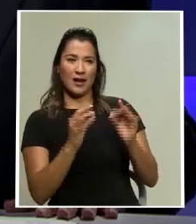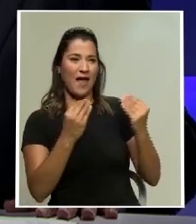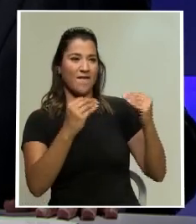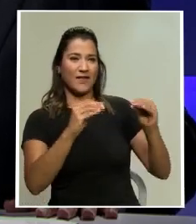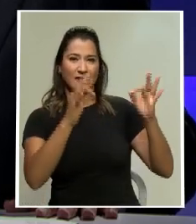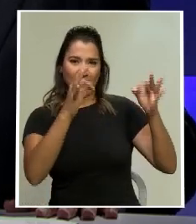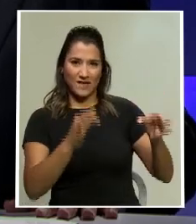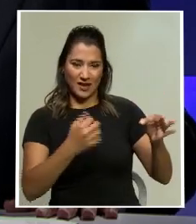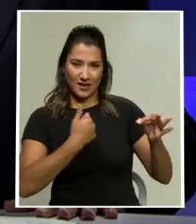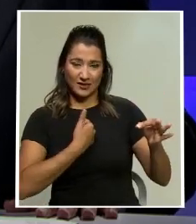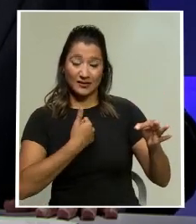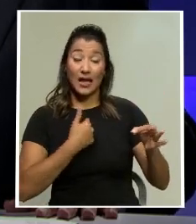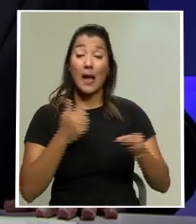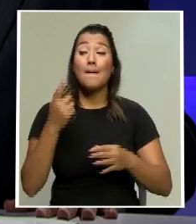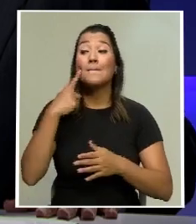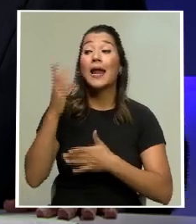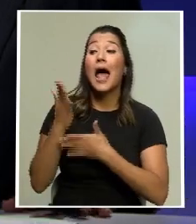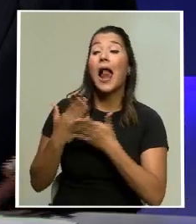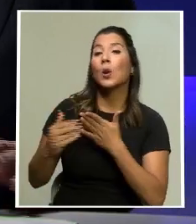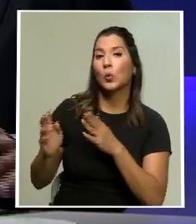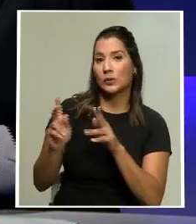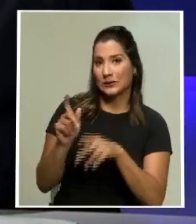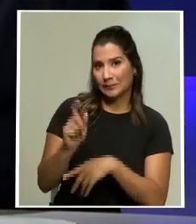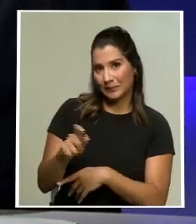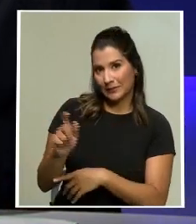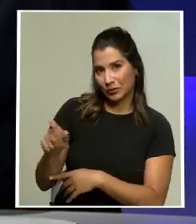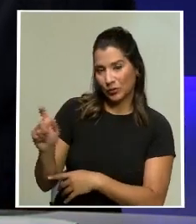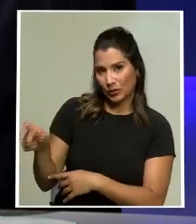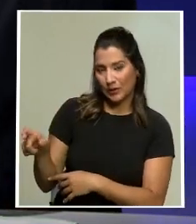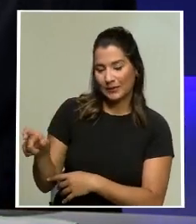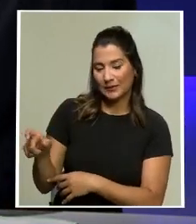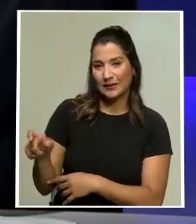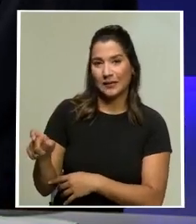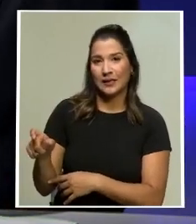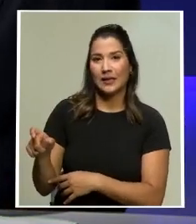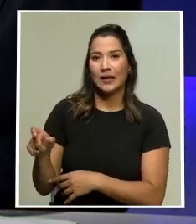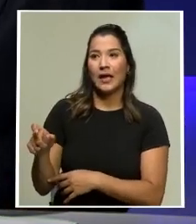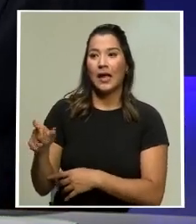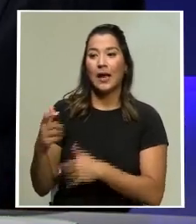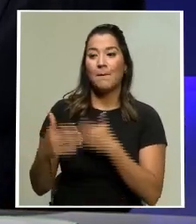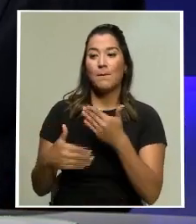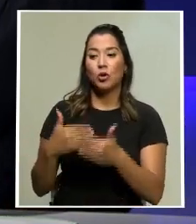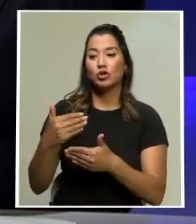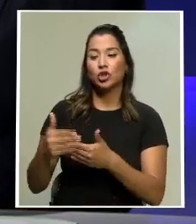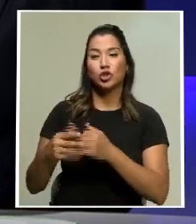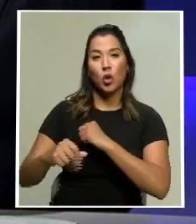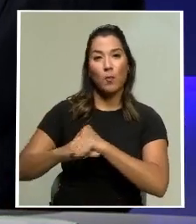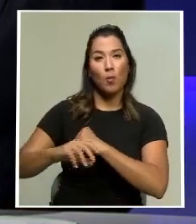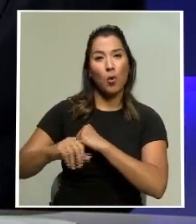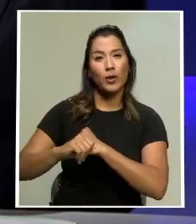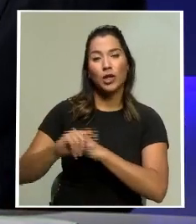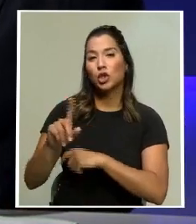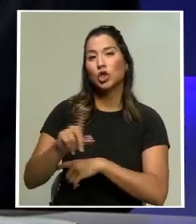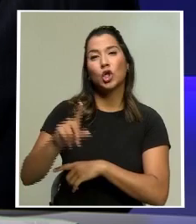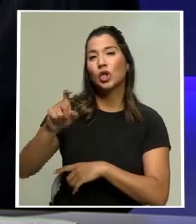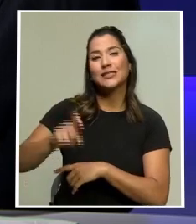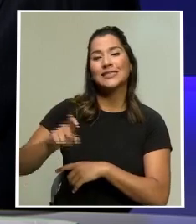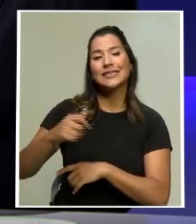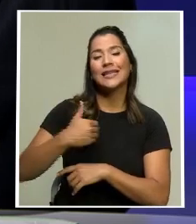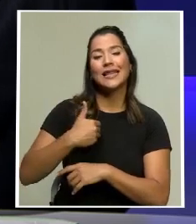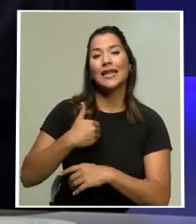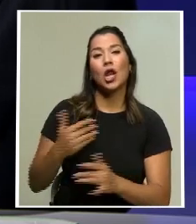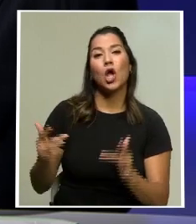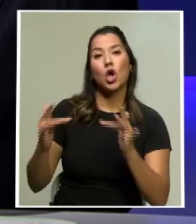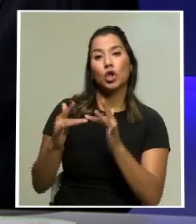de la población. En un sector de la población. Los aparatos de propaganda no necesitan en verdad entrar en contacto